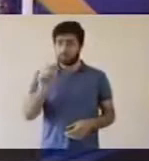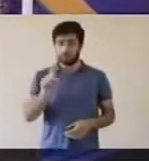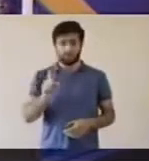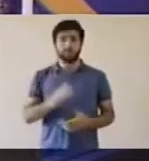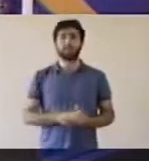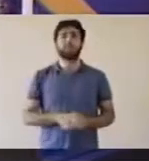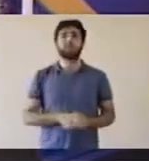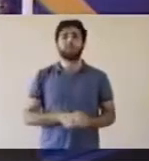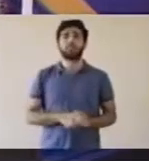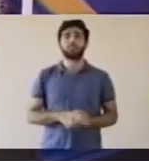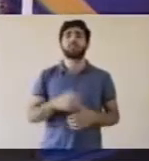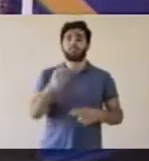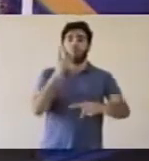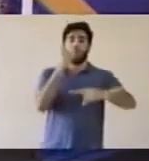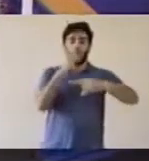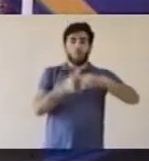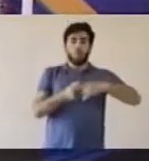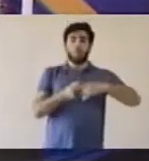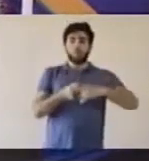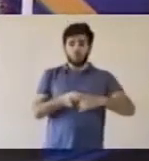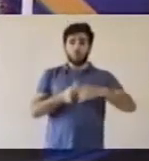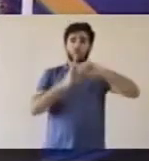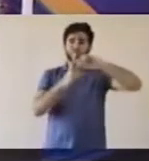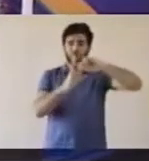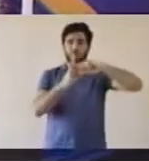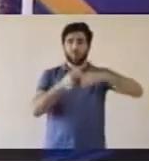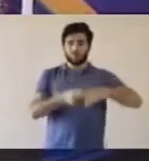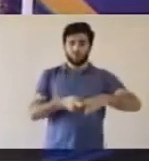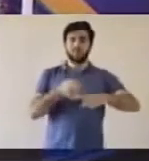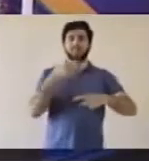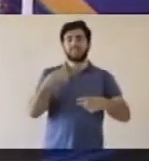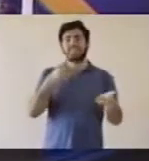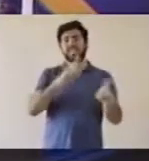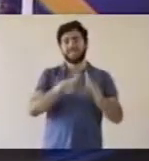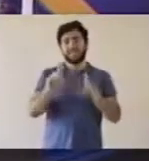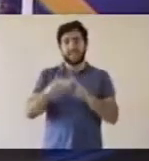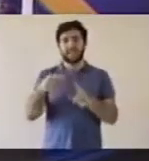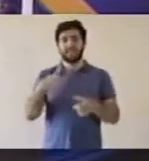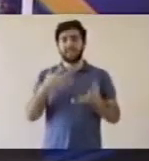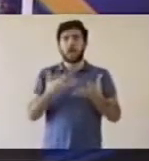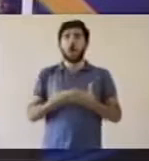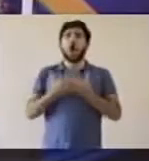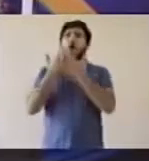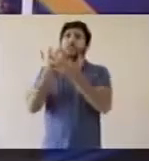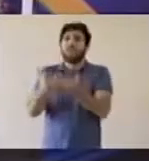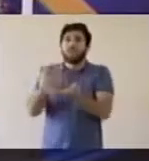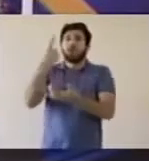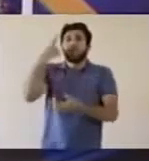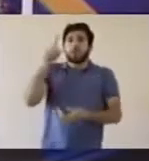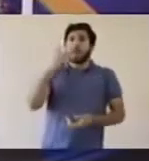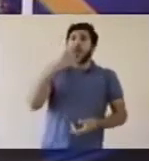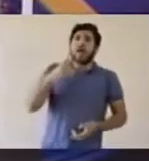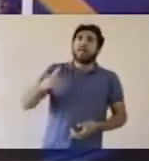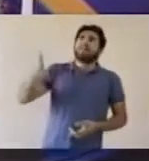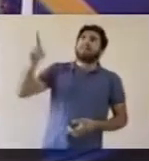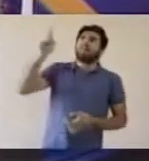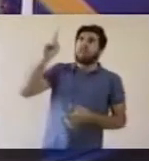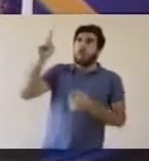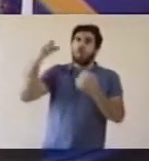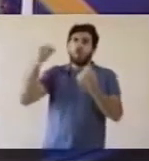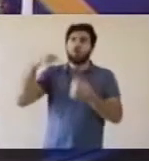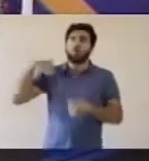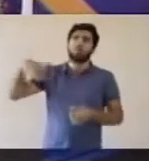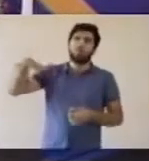olvide eso. Asimismo, en la cruz cósmica colocamos diferentes ofrendas cuando vamos a dar un